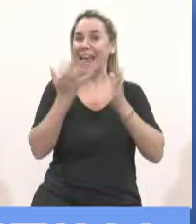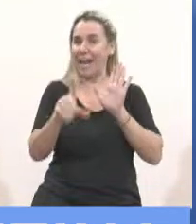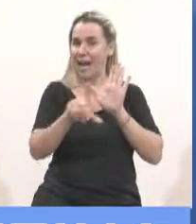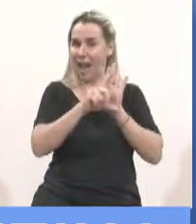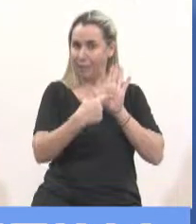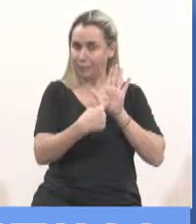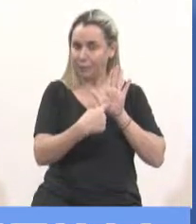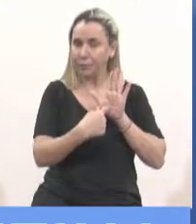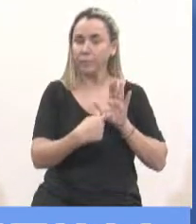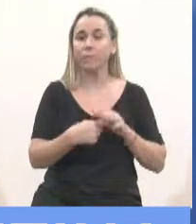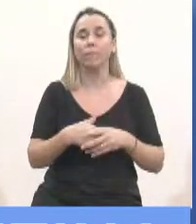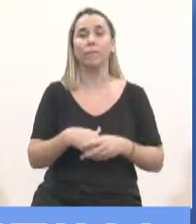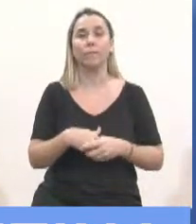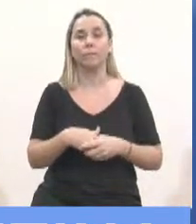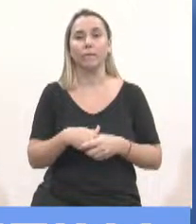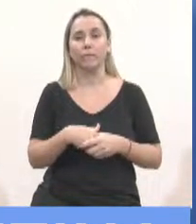Después,